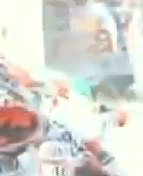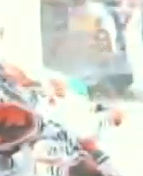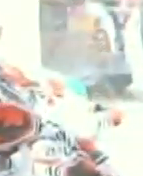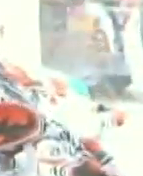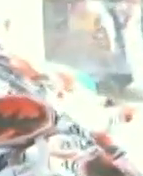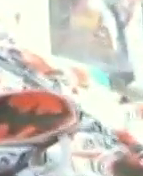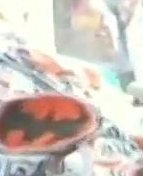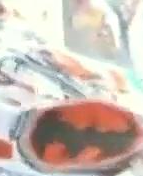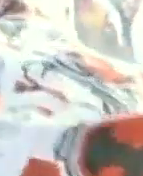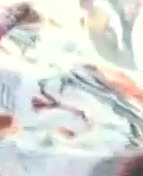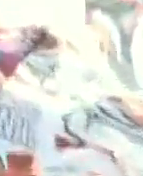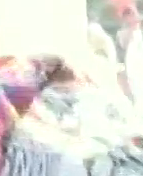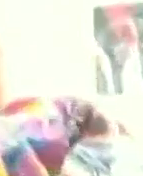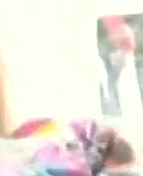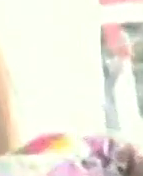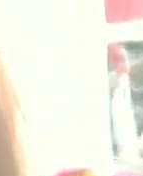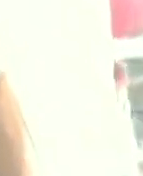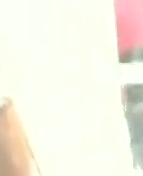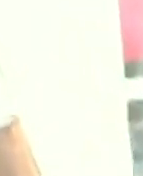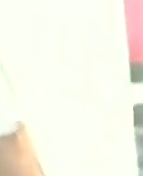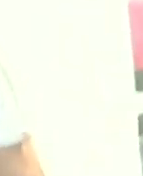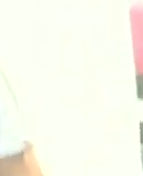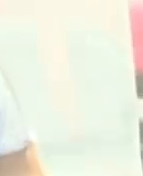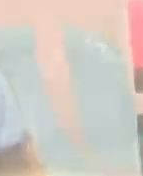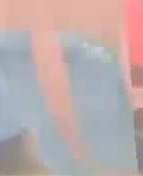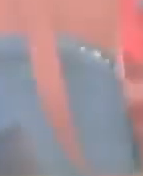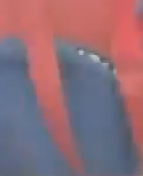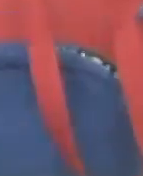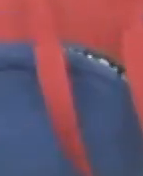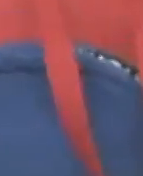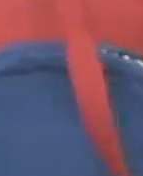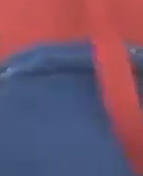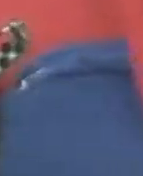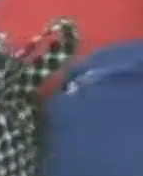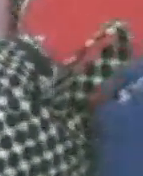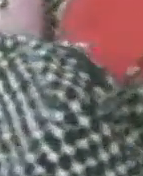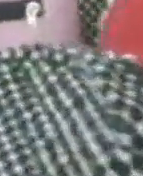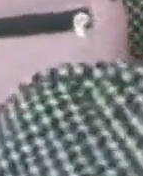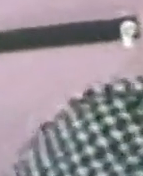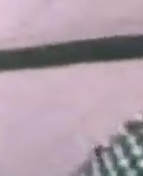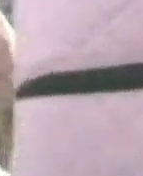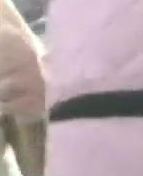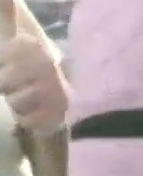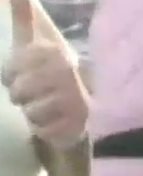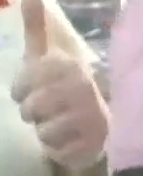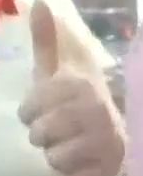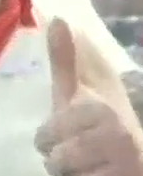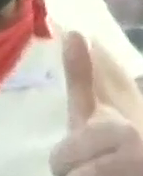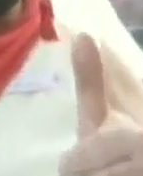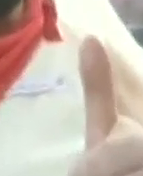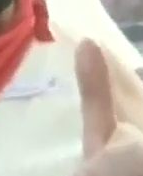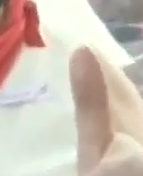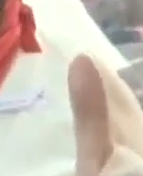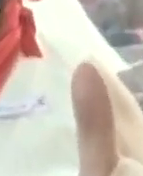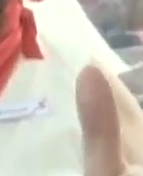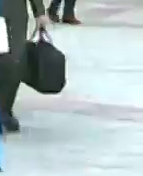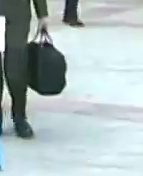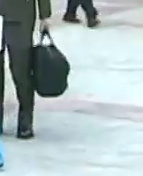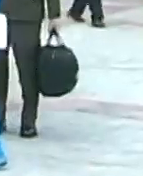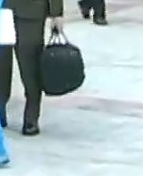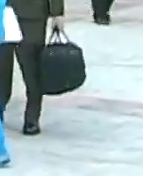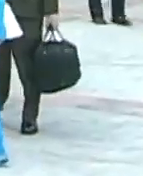con equidad de género. Es a esta hora saluda el presidente de la República a la mujer venezolana que se